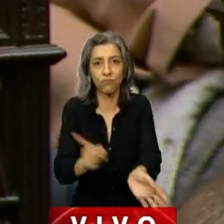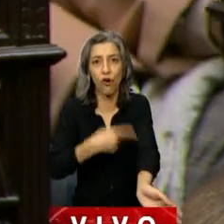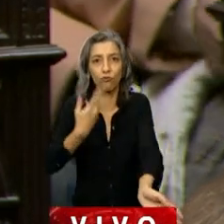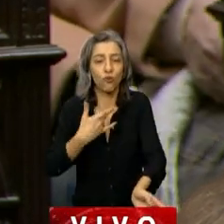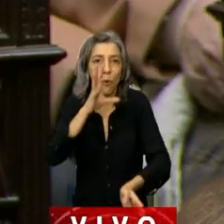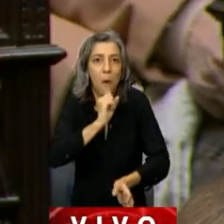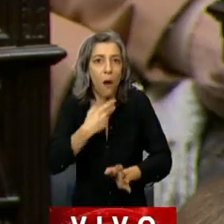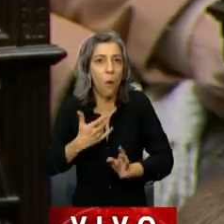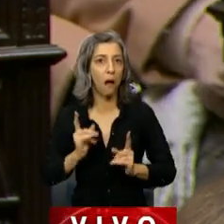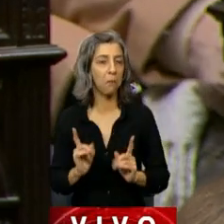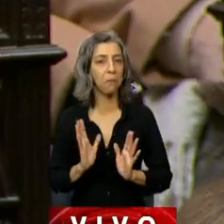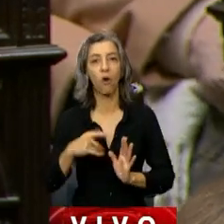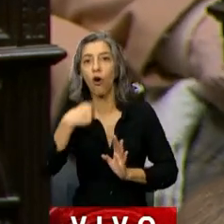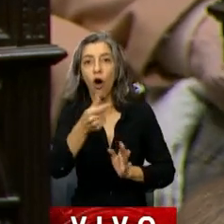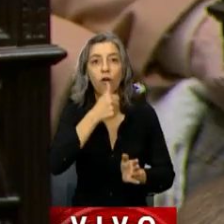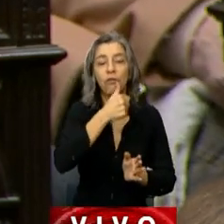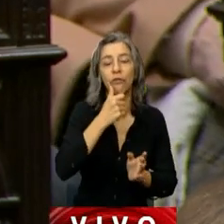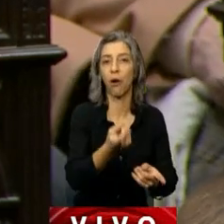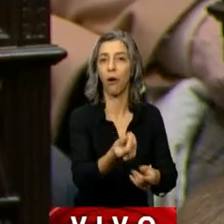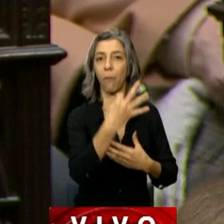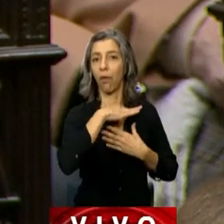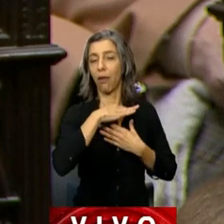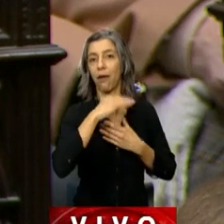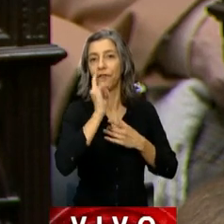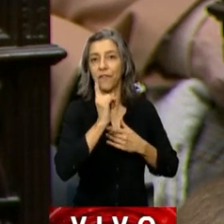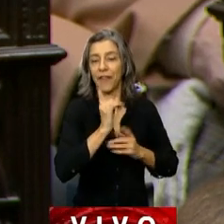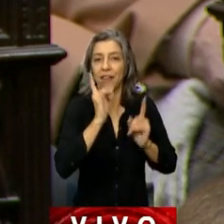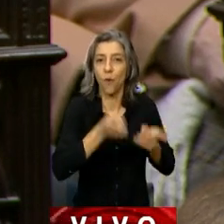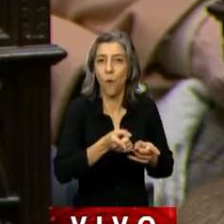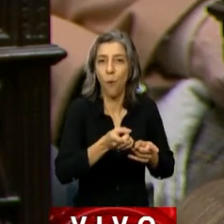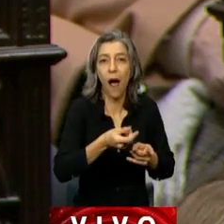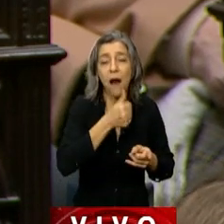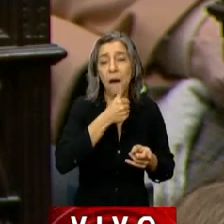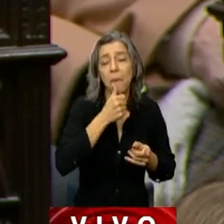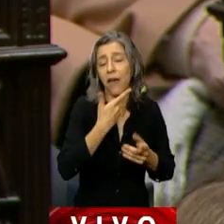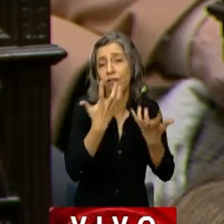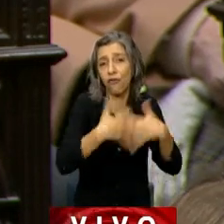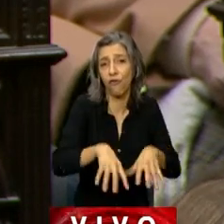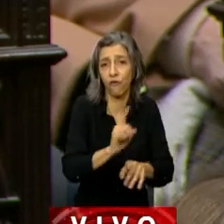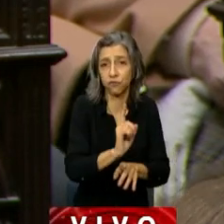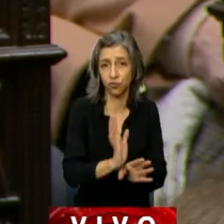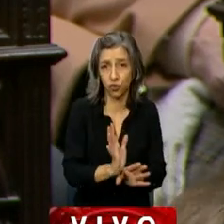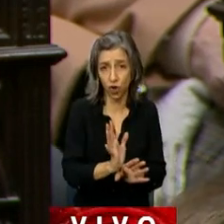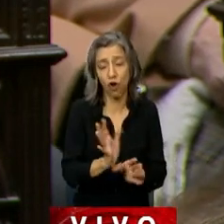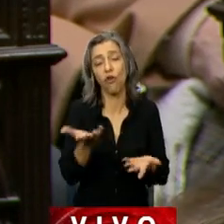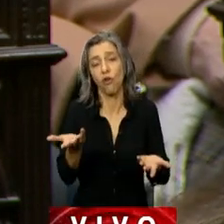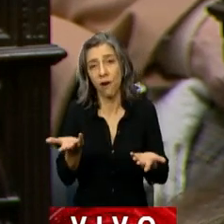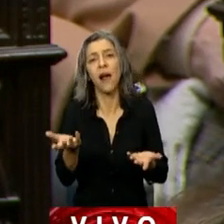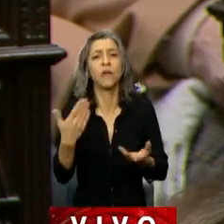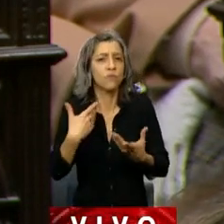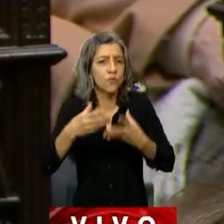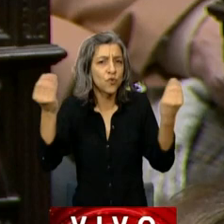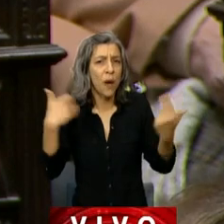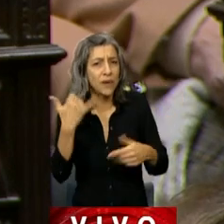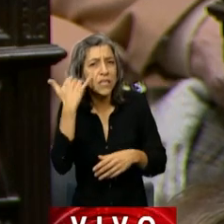tienen tuberculosis y que el tratamiento convencional de tuberculosis ya no funciona. O lo que nos va a pasar también y nos está